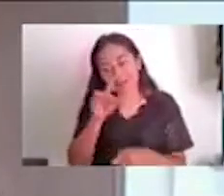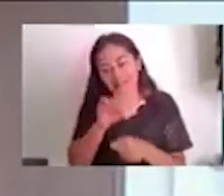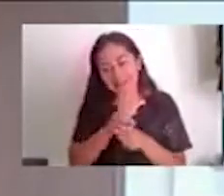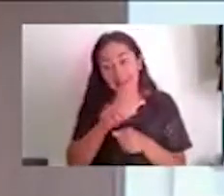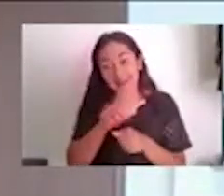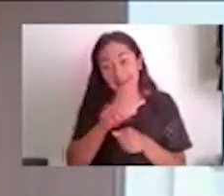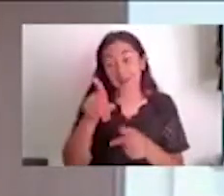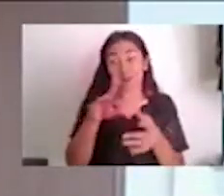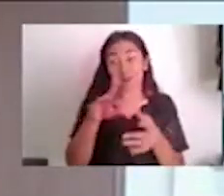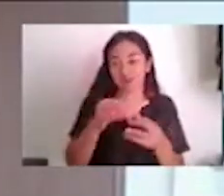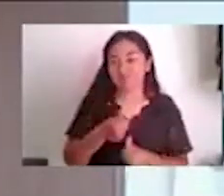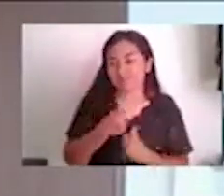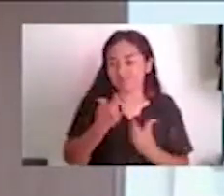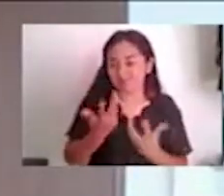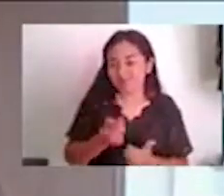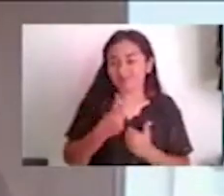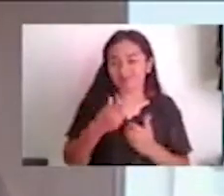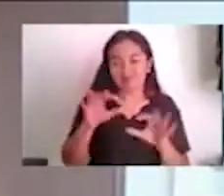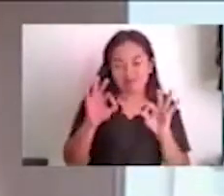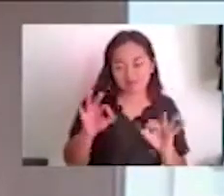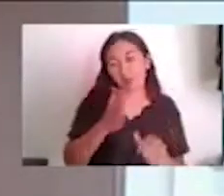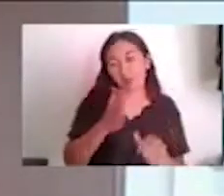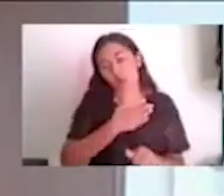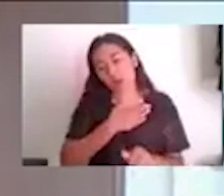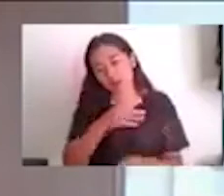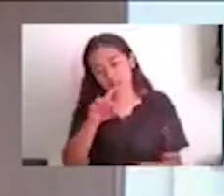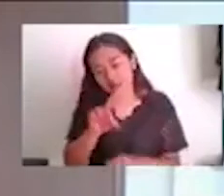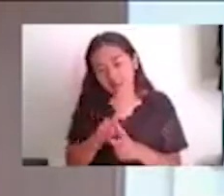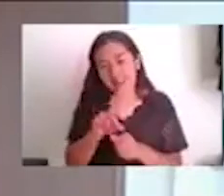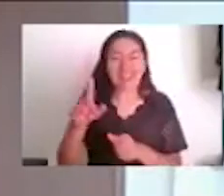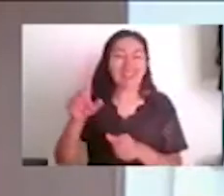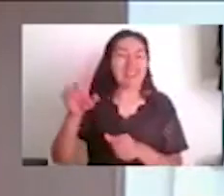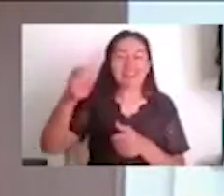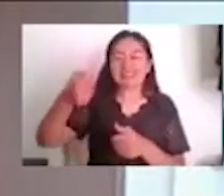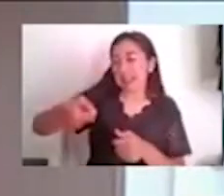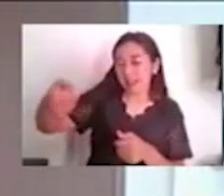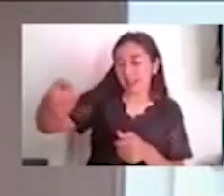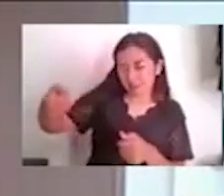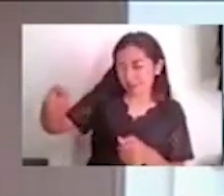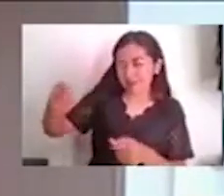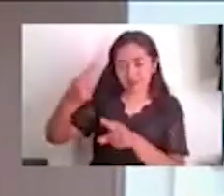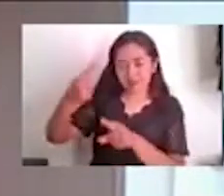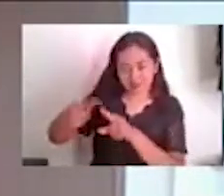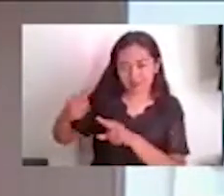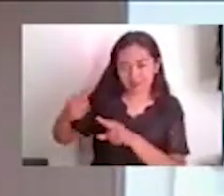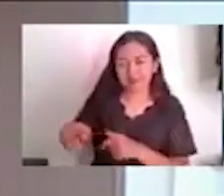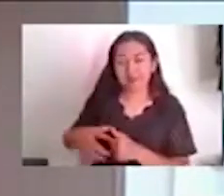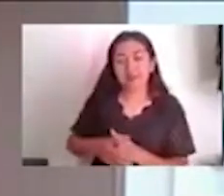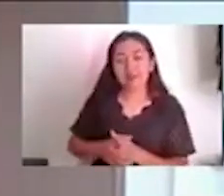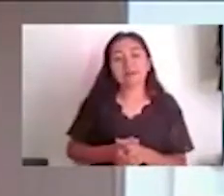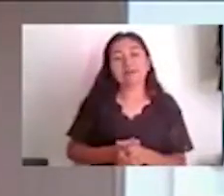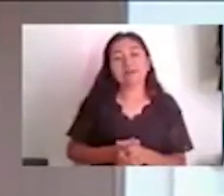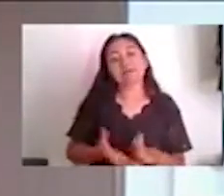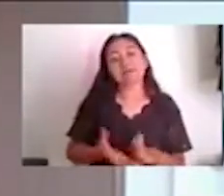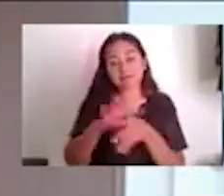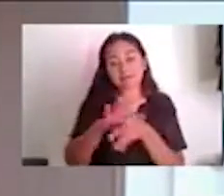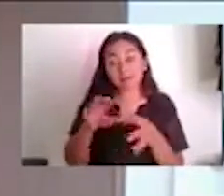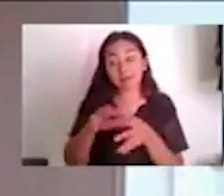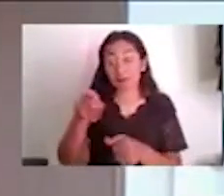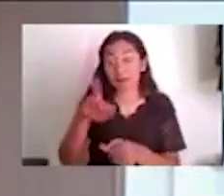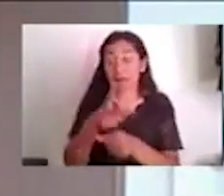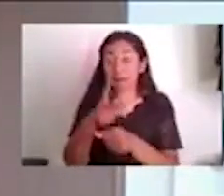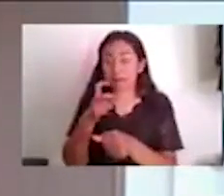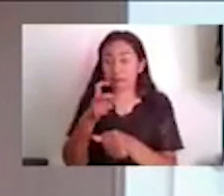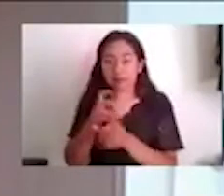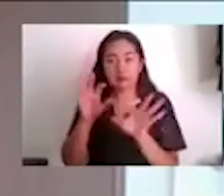charla. Blanca Puig, buenos días, saludos desde Iztapalapa. Marelia Escobedo, buen día, excelente invitada, muchas gracias